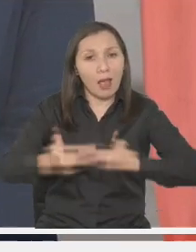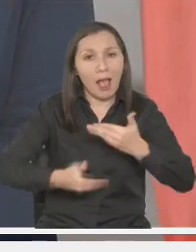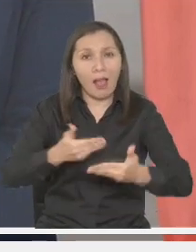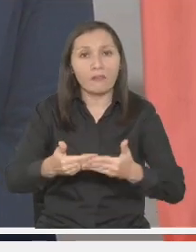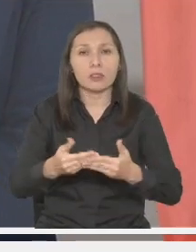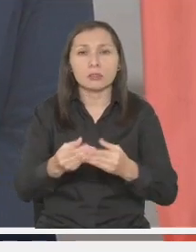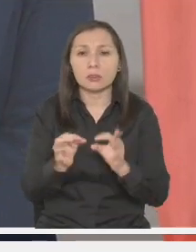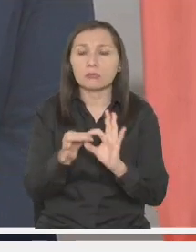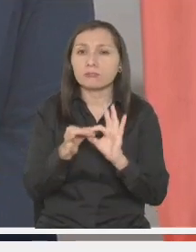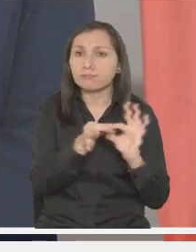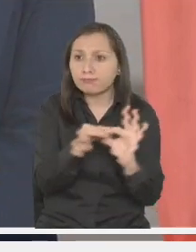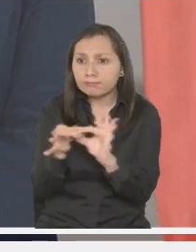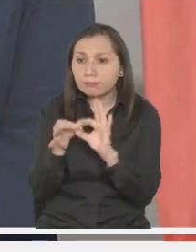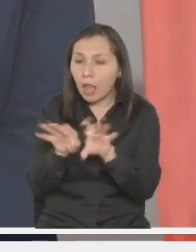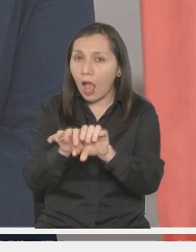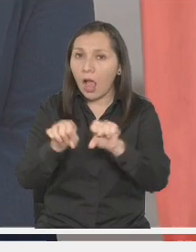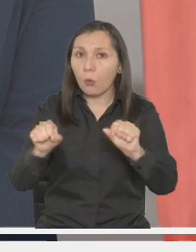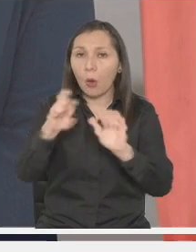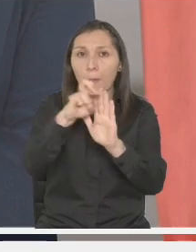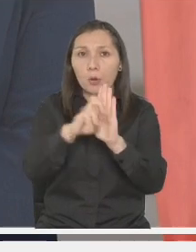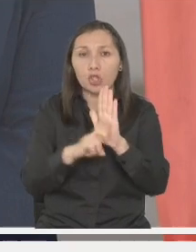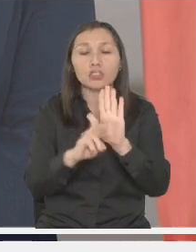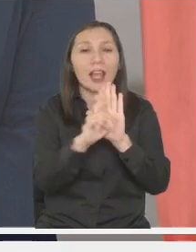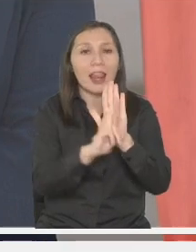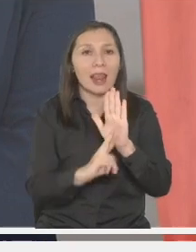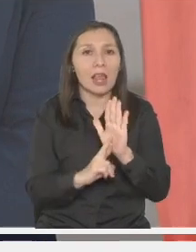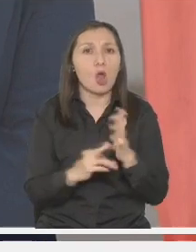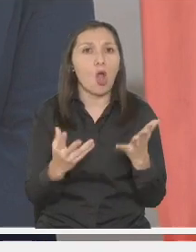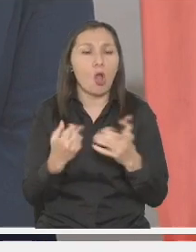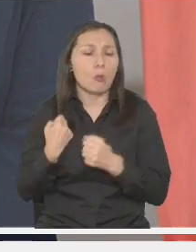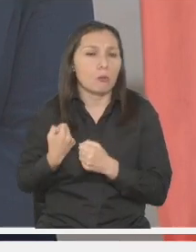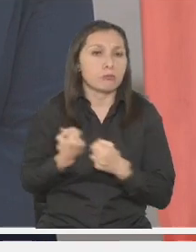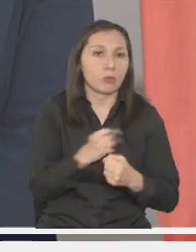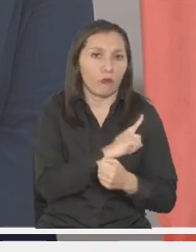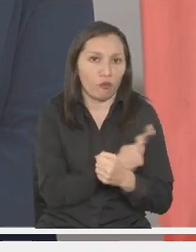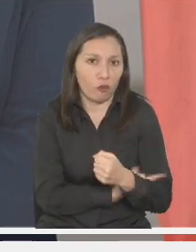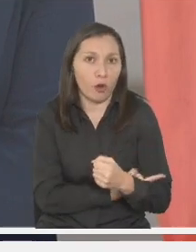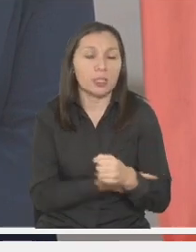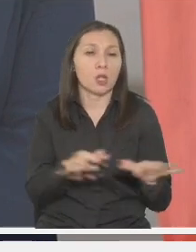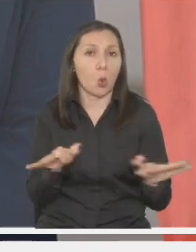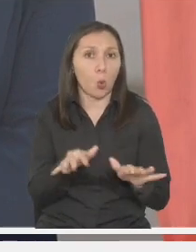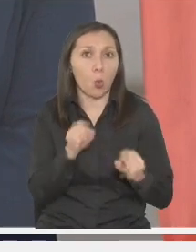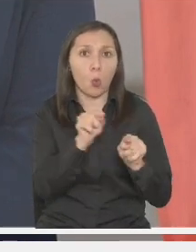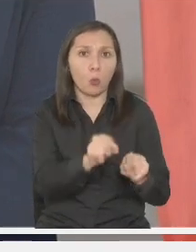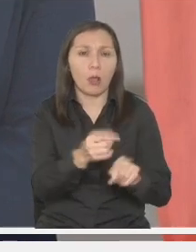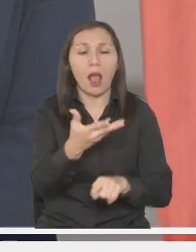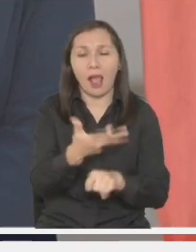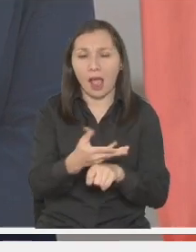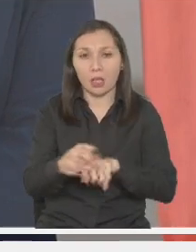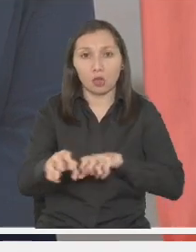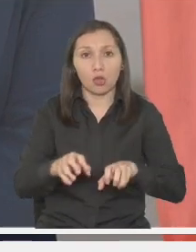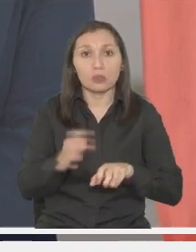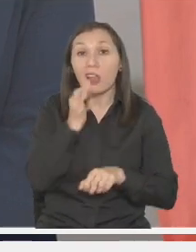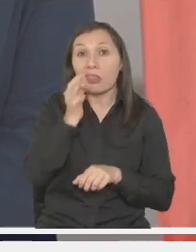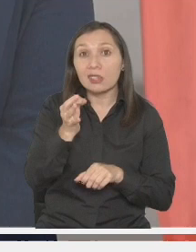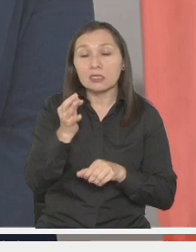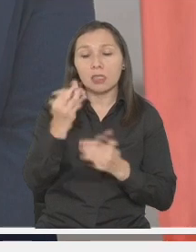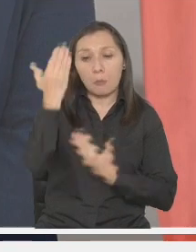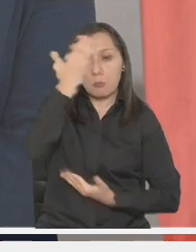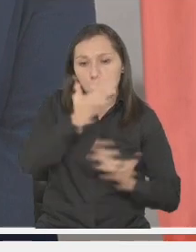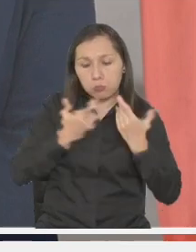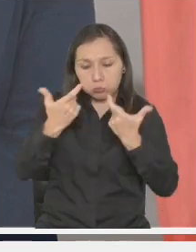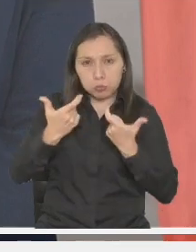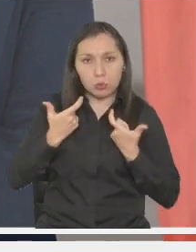una fórmula concordada para el proyecto de reglas de uso de la fuerza que tiene también elementos referidos a la protección